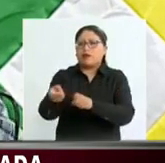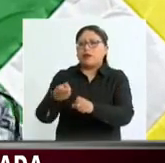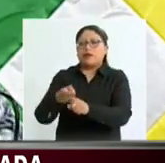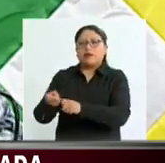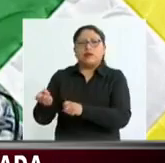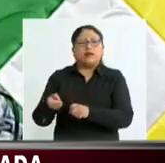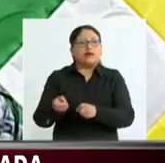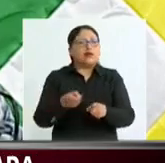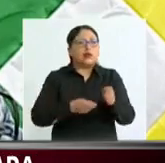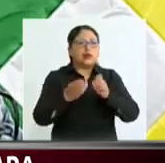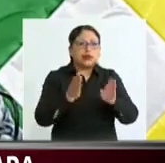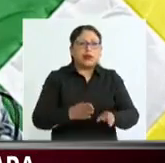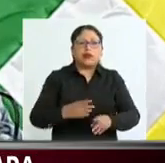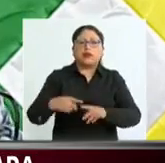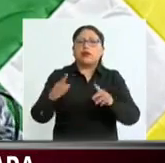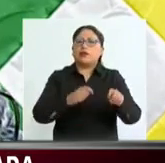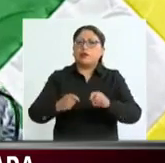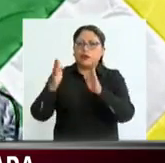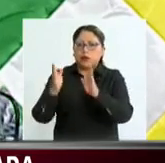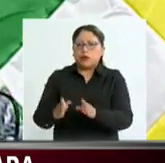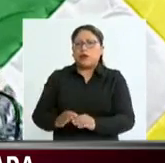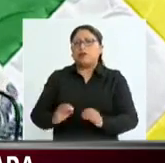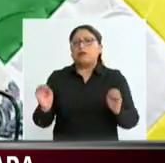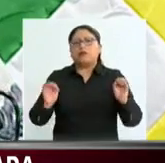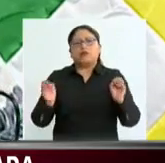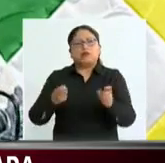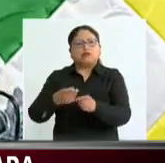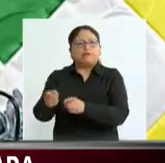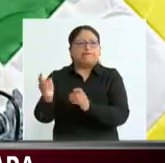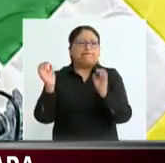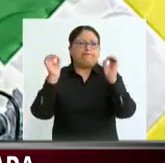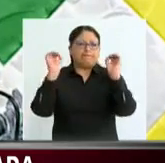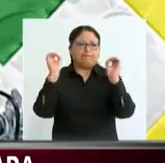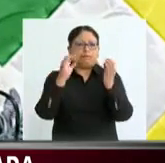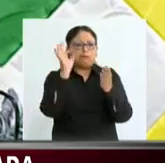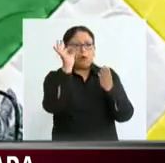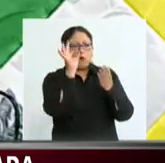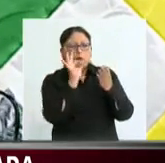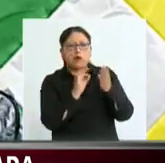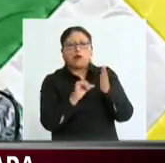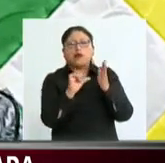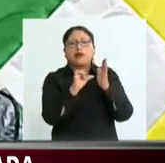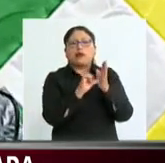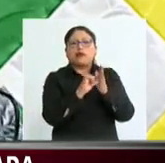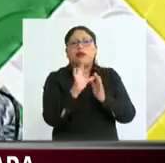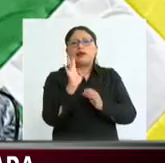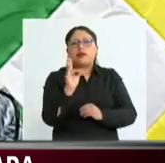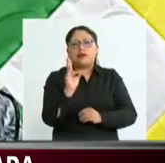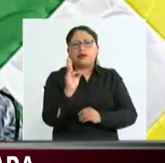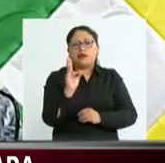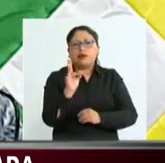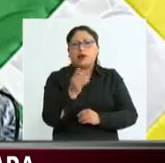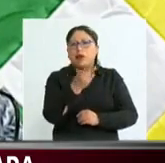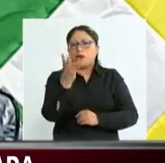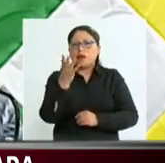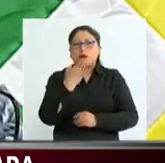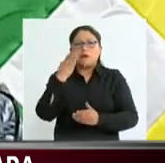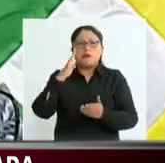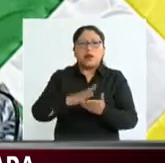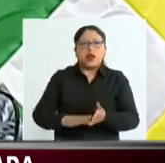gremiales ni a los transportistas. Aquí no existen leyes malditas, como lo